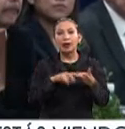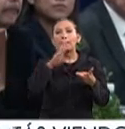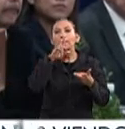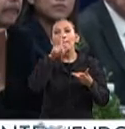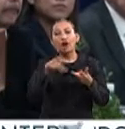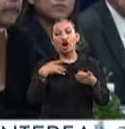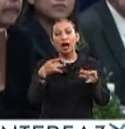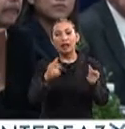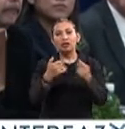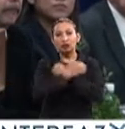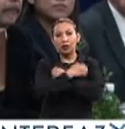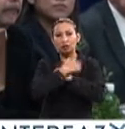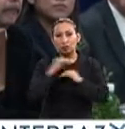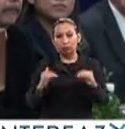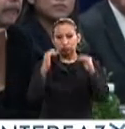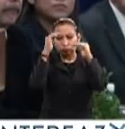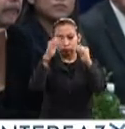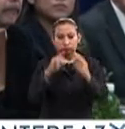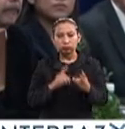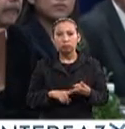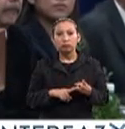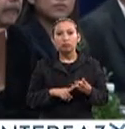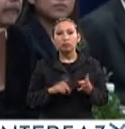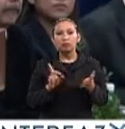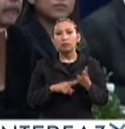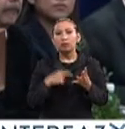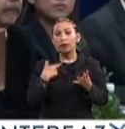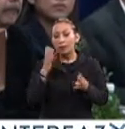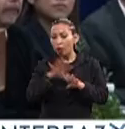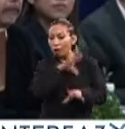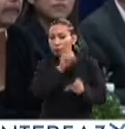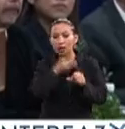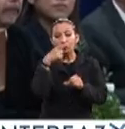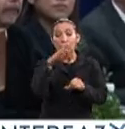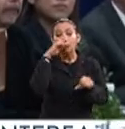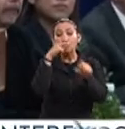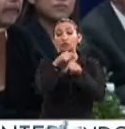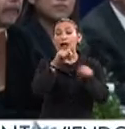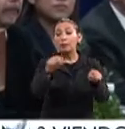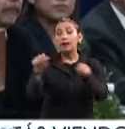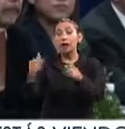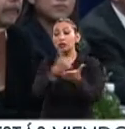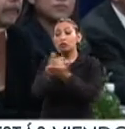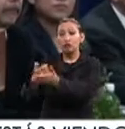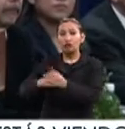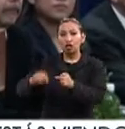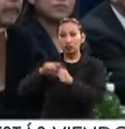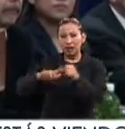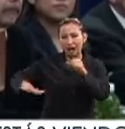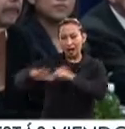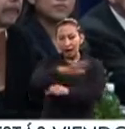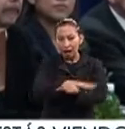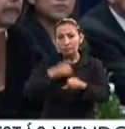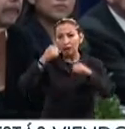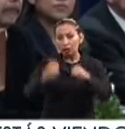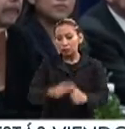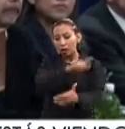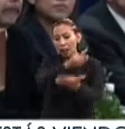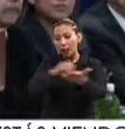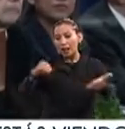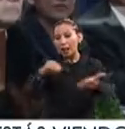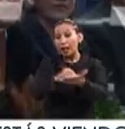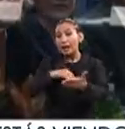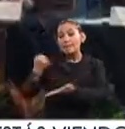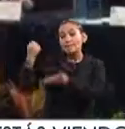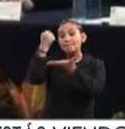Mejora de la calidad de la educación superior. Ejercicio pleno de responsabilidad social. Certeza jurídica